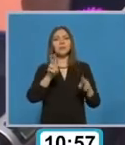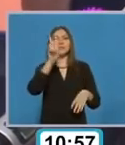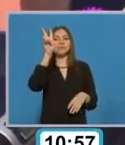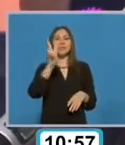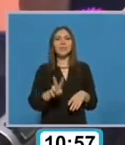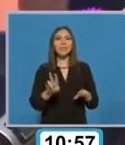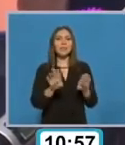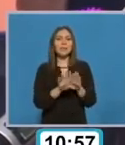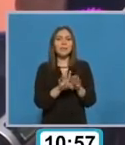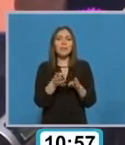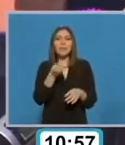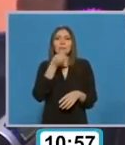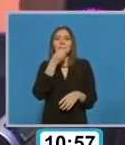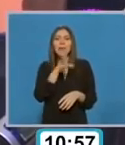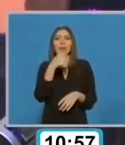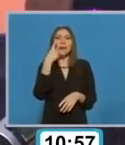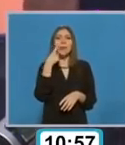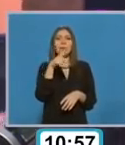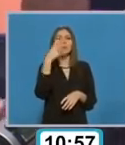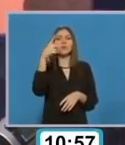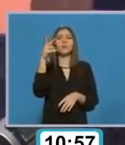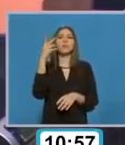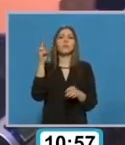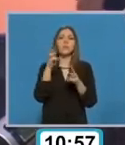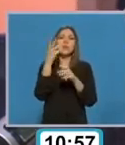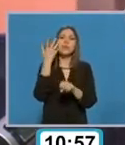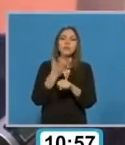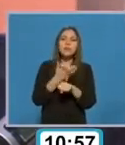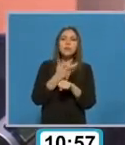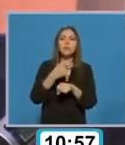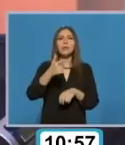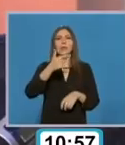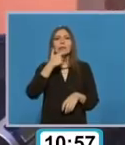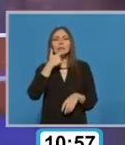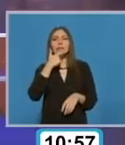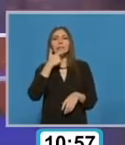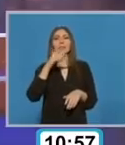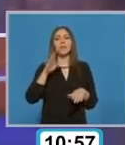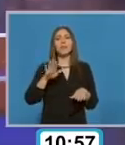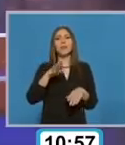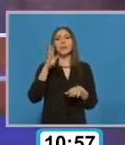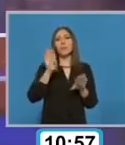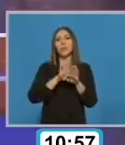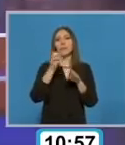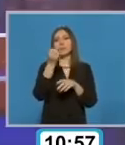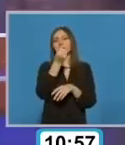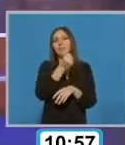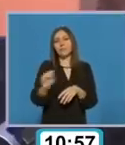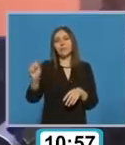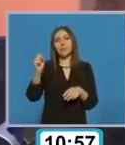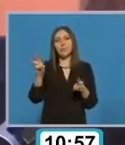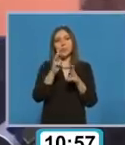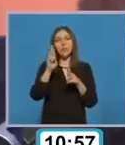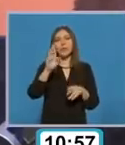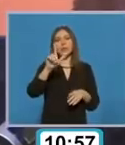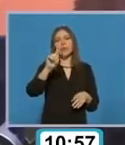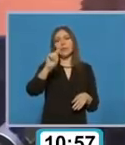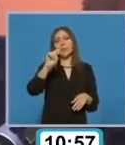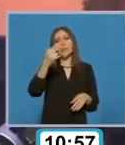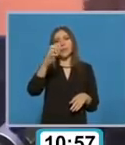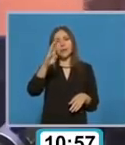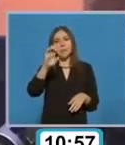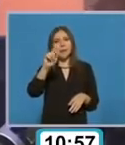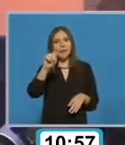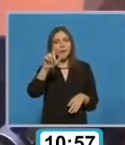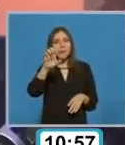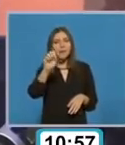verdad influyó de Estados Unidos, de Inglaterra sobre todo, con grandes de la música como los Beatles, como lo platicábamos, los